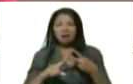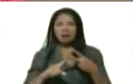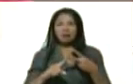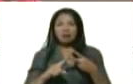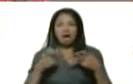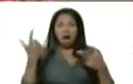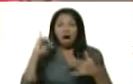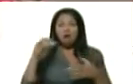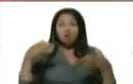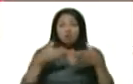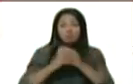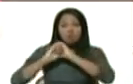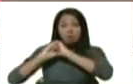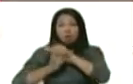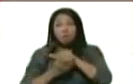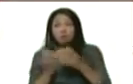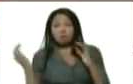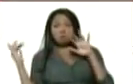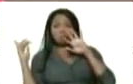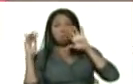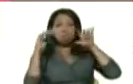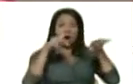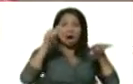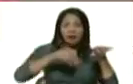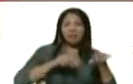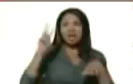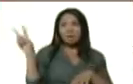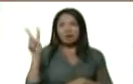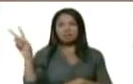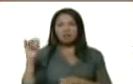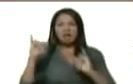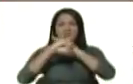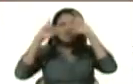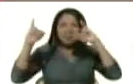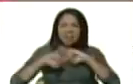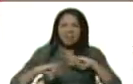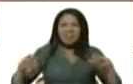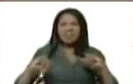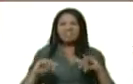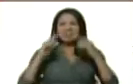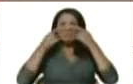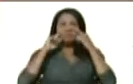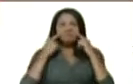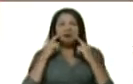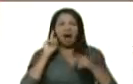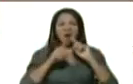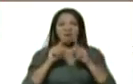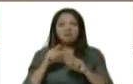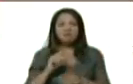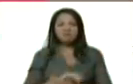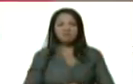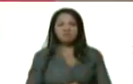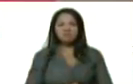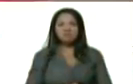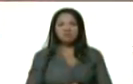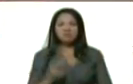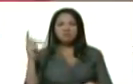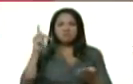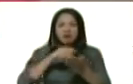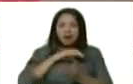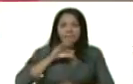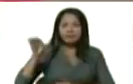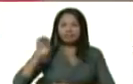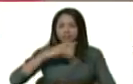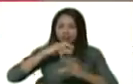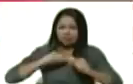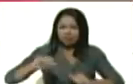hay ligas, se vinieron a jugar a su terruño y estaban felices. Ayer declaraban llorando algunos de ellos, de estar en su patria, en su